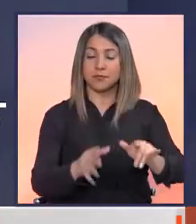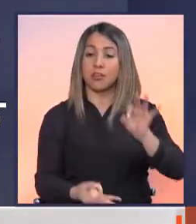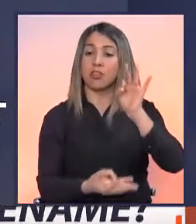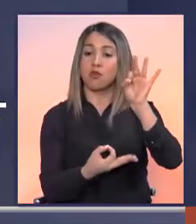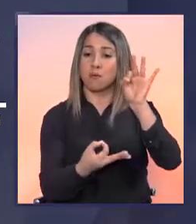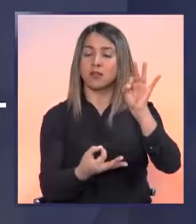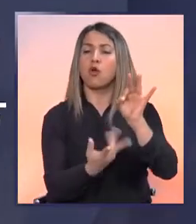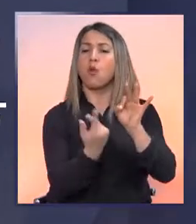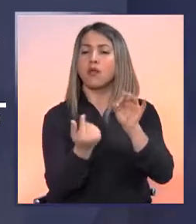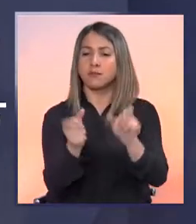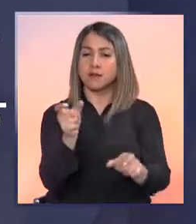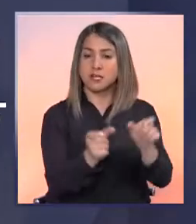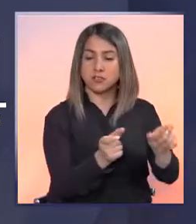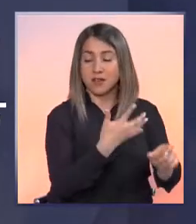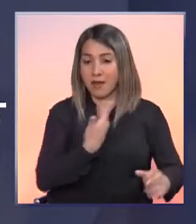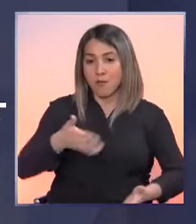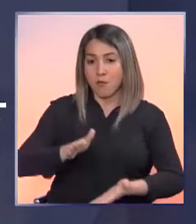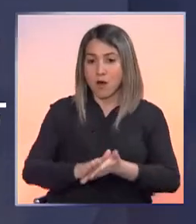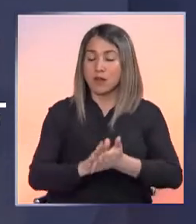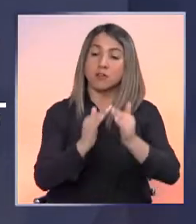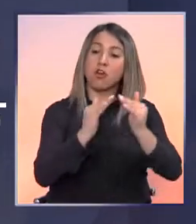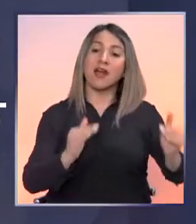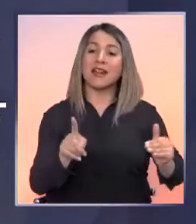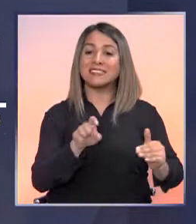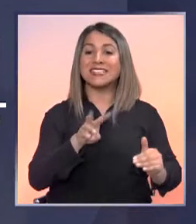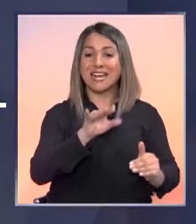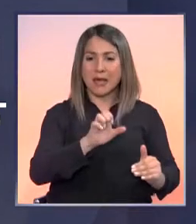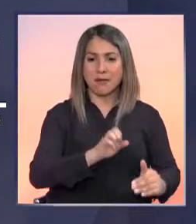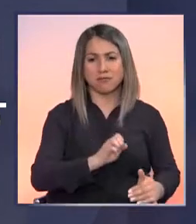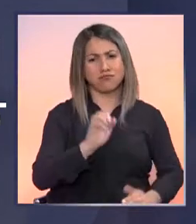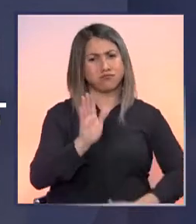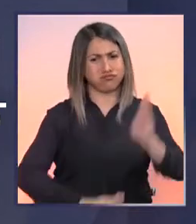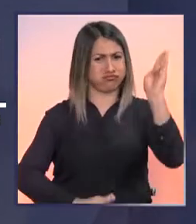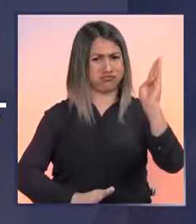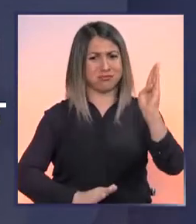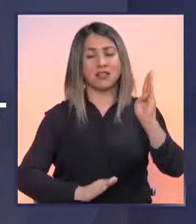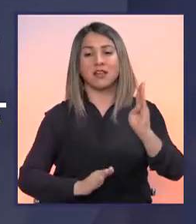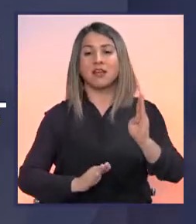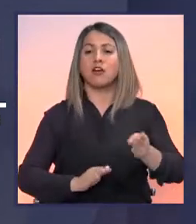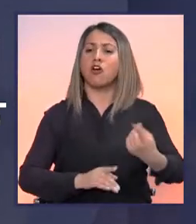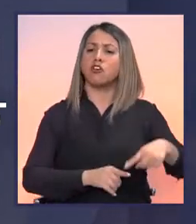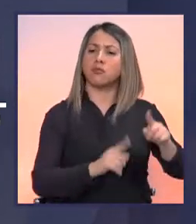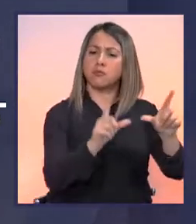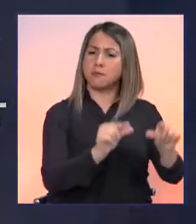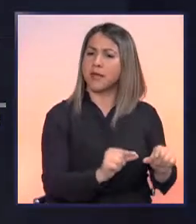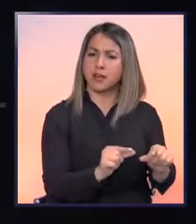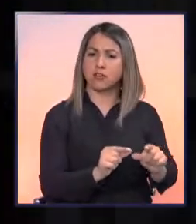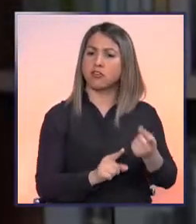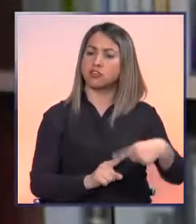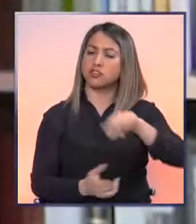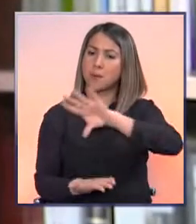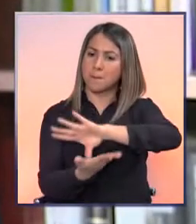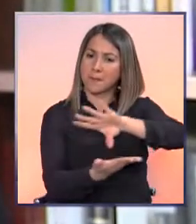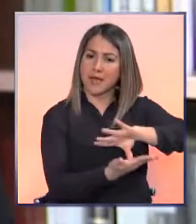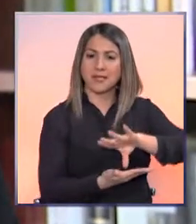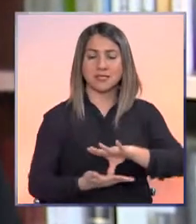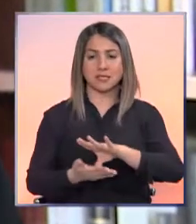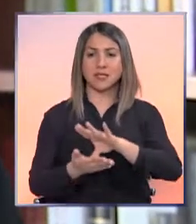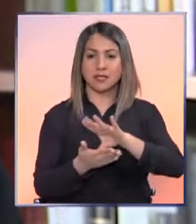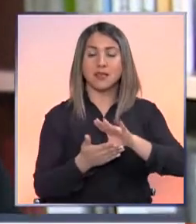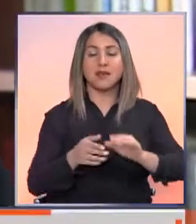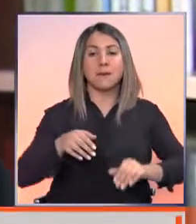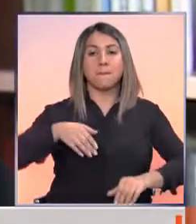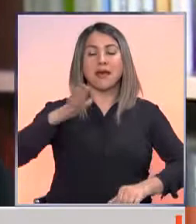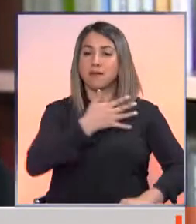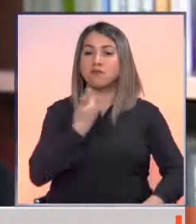la cantidad de muertes en centros de protección chilenos se dispara en relación al resto de los países informados la tasa de mortalidad